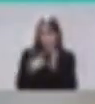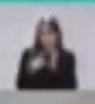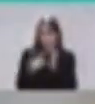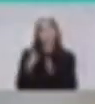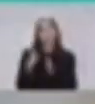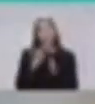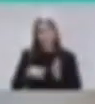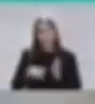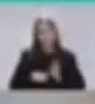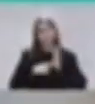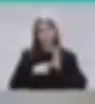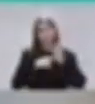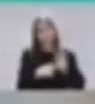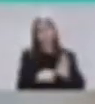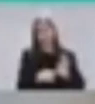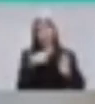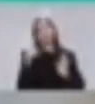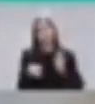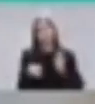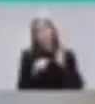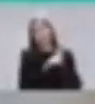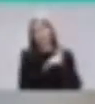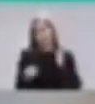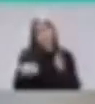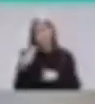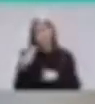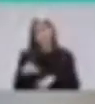pueden presentar a través de la Plataforma Nacional de